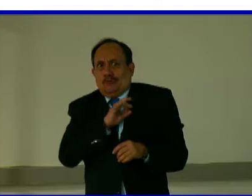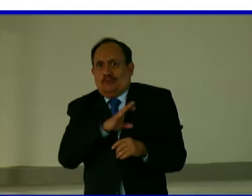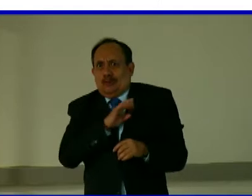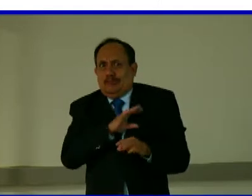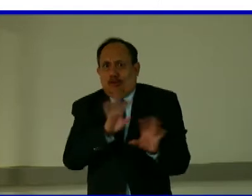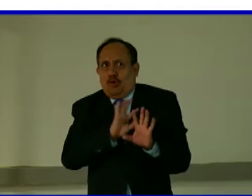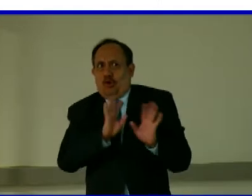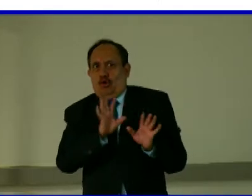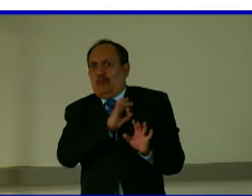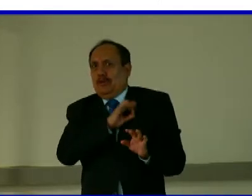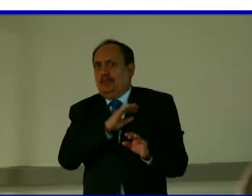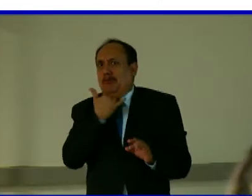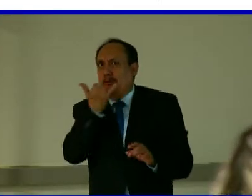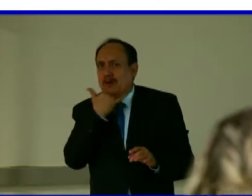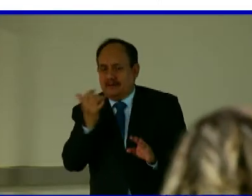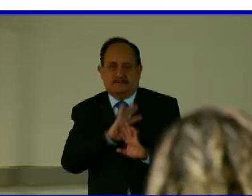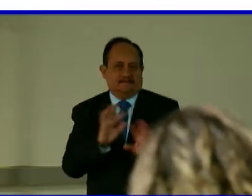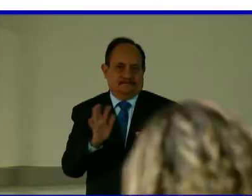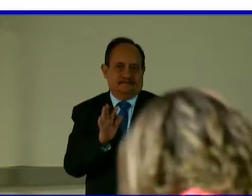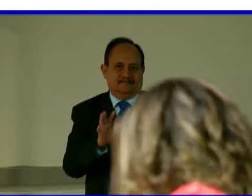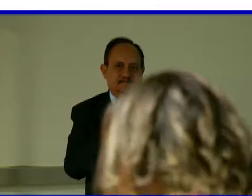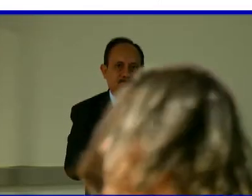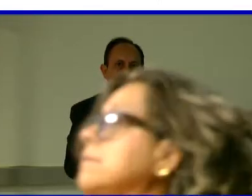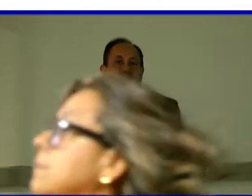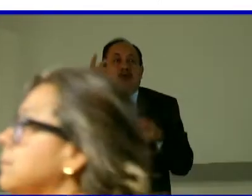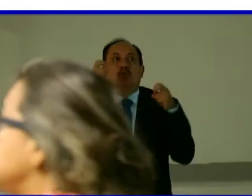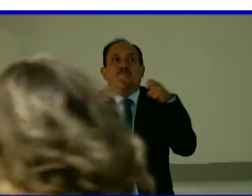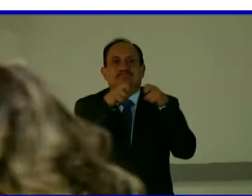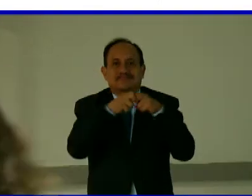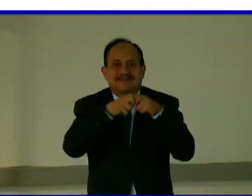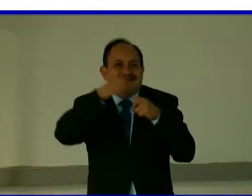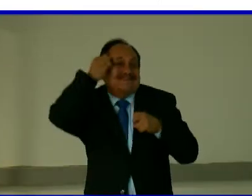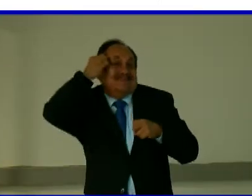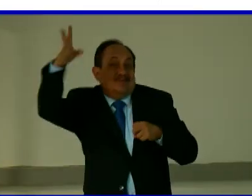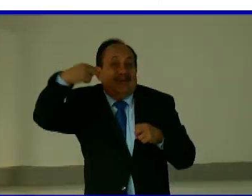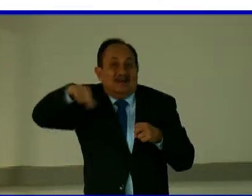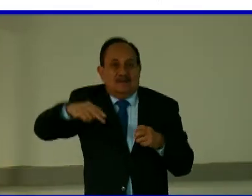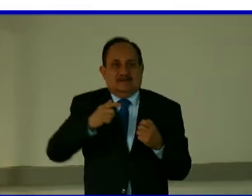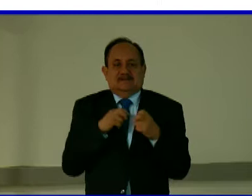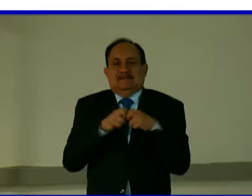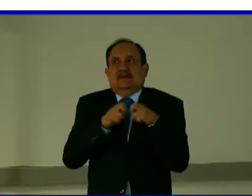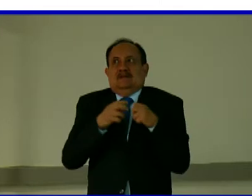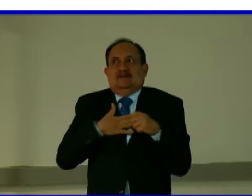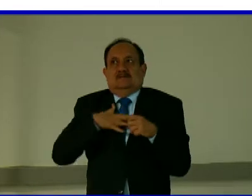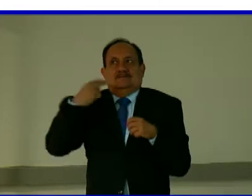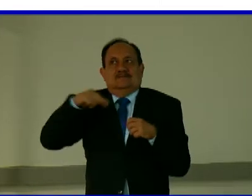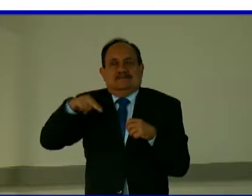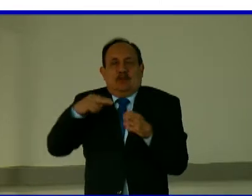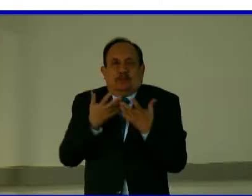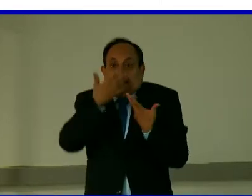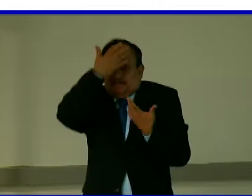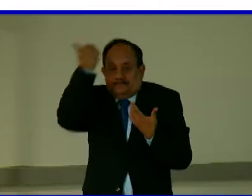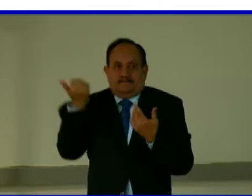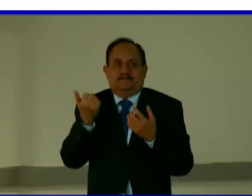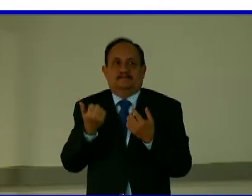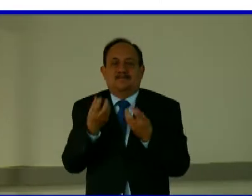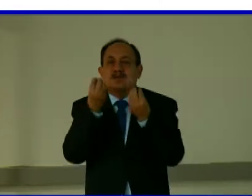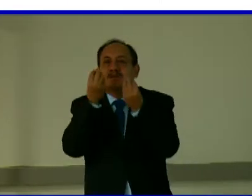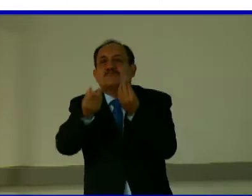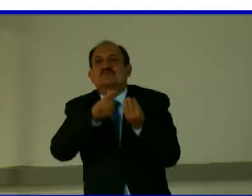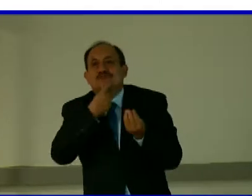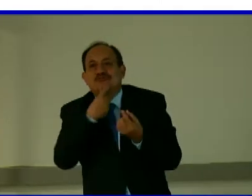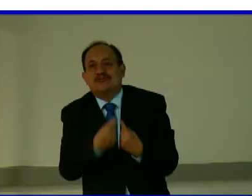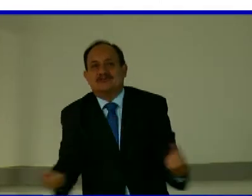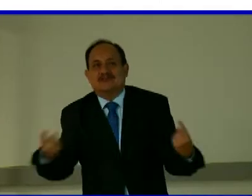de recuperación, porque cuando uno se pone nervioso se le olvida hasta el nombre. Por lo cual muchos de estos niños